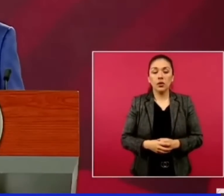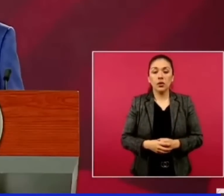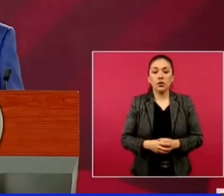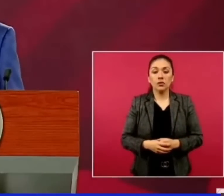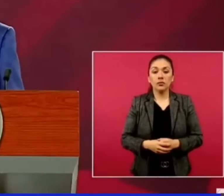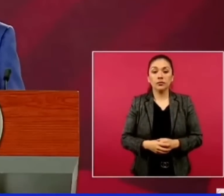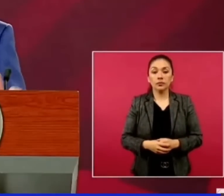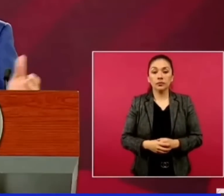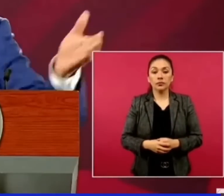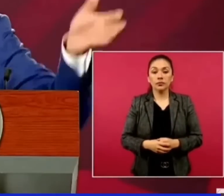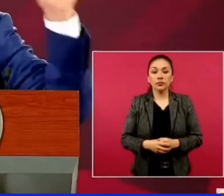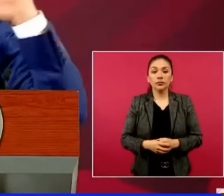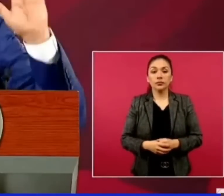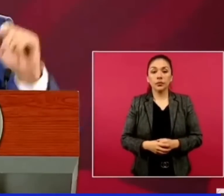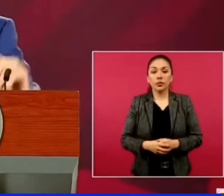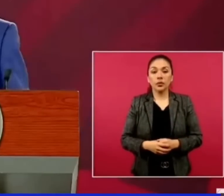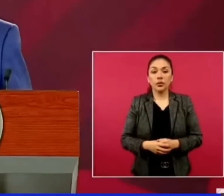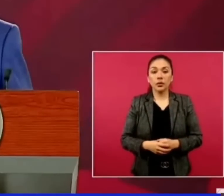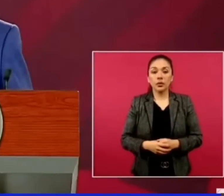pueden